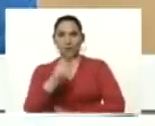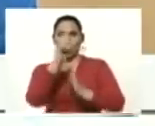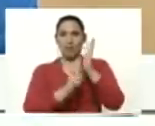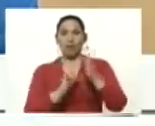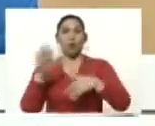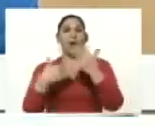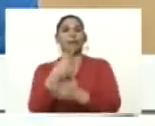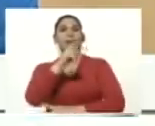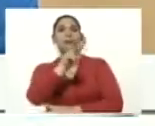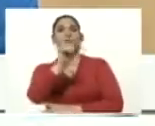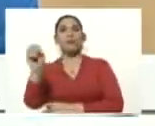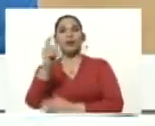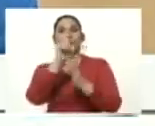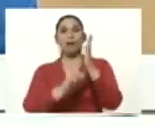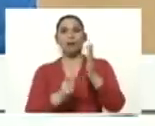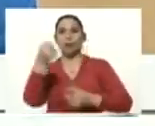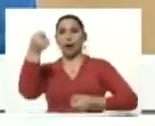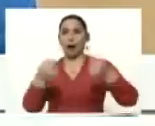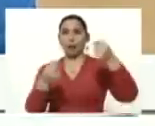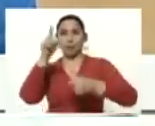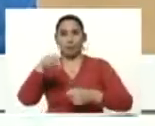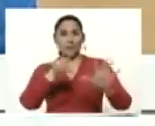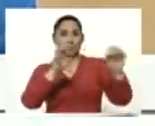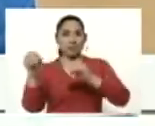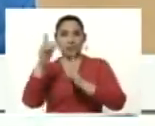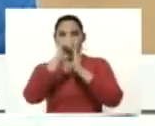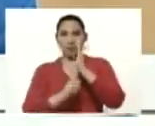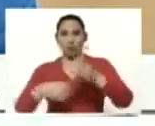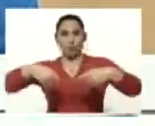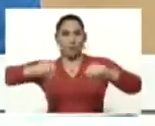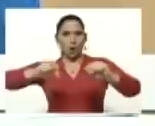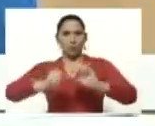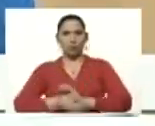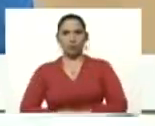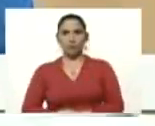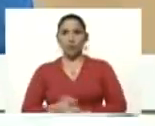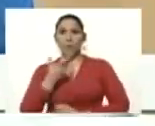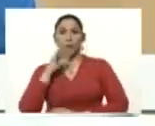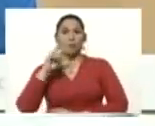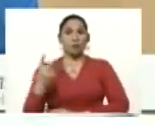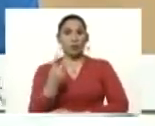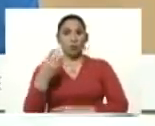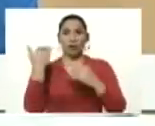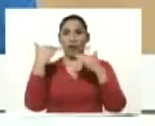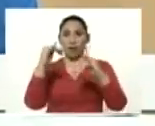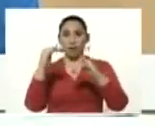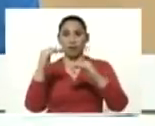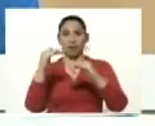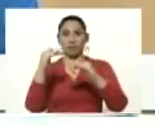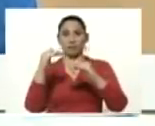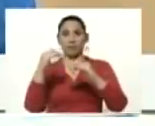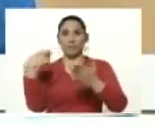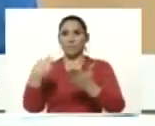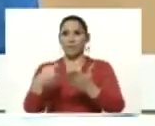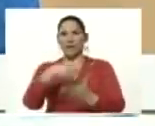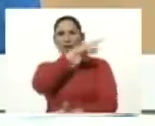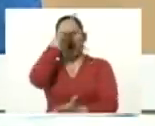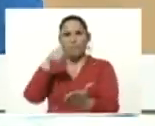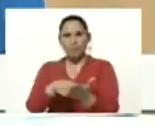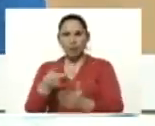120 litros los carros y 60 litros las motos. Si la segunda línea es el subsidio